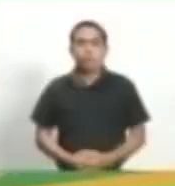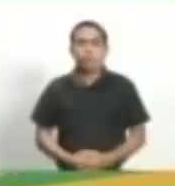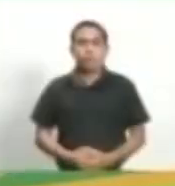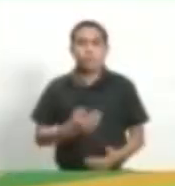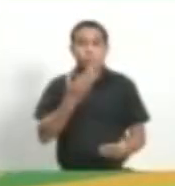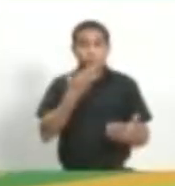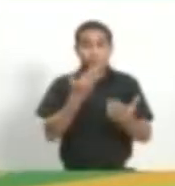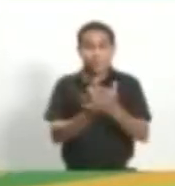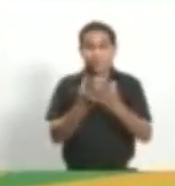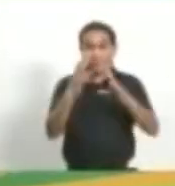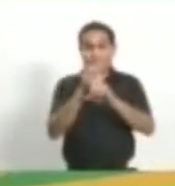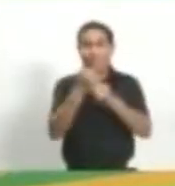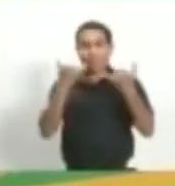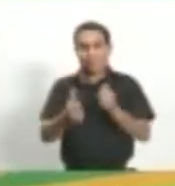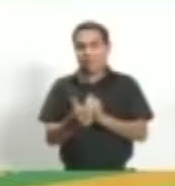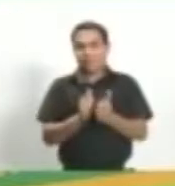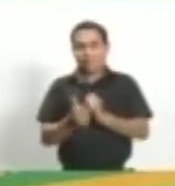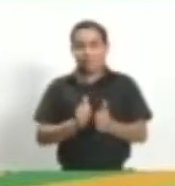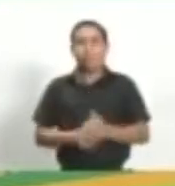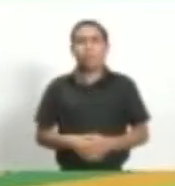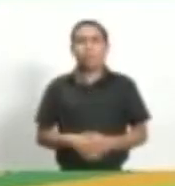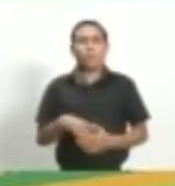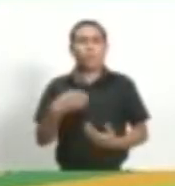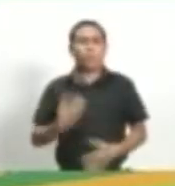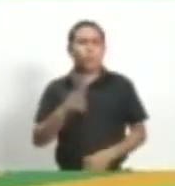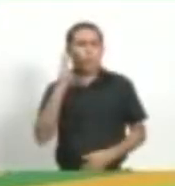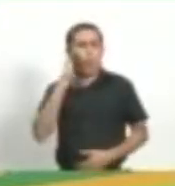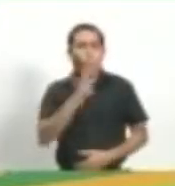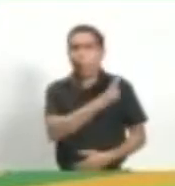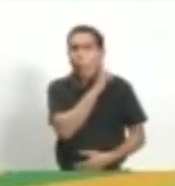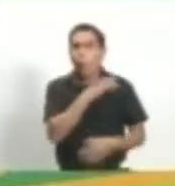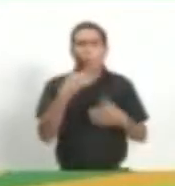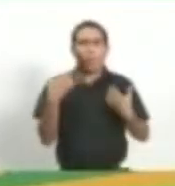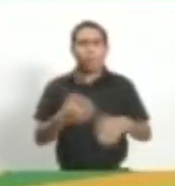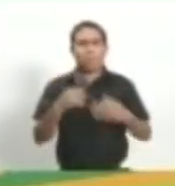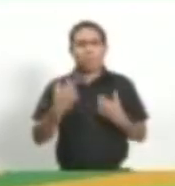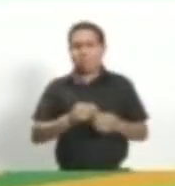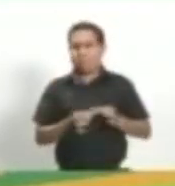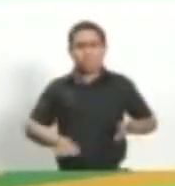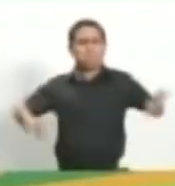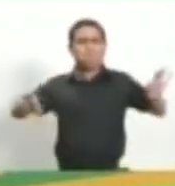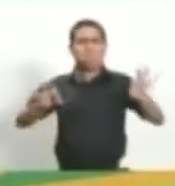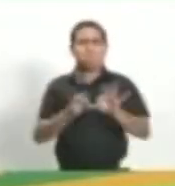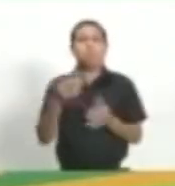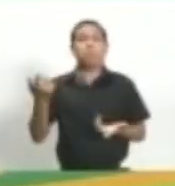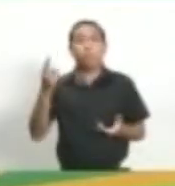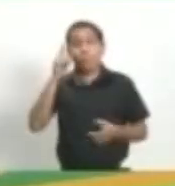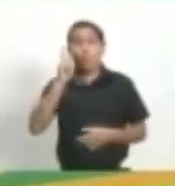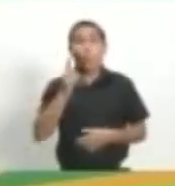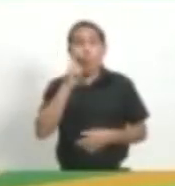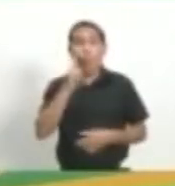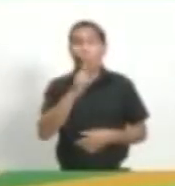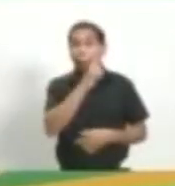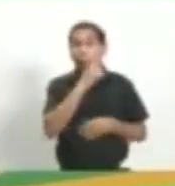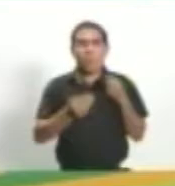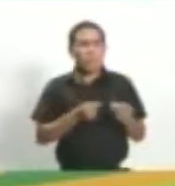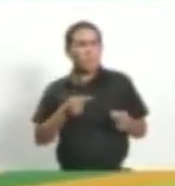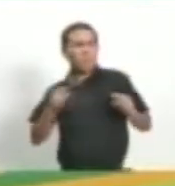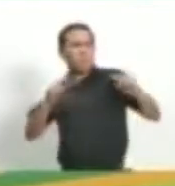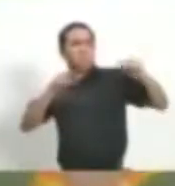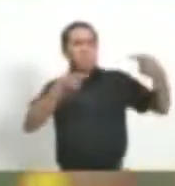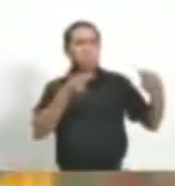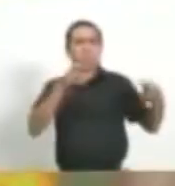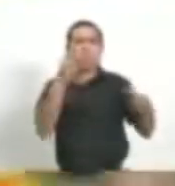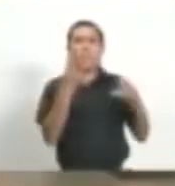Buenas noches, aquí están los deportes. De la mano de un Cristiano Ronaldo letal de cara al marco, el Real Madrid goleó 3-0 al Atlético de